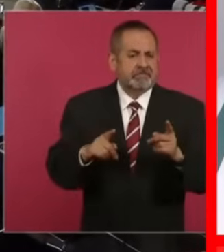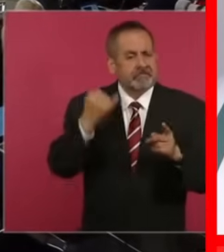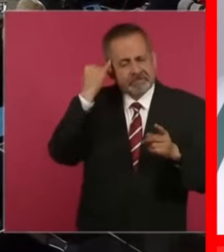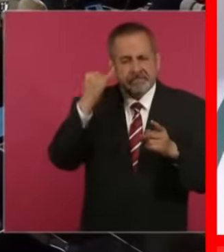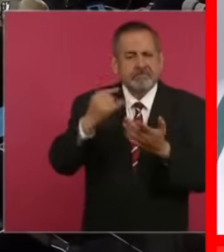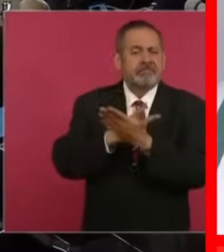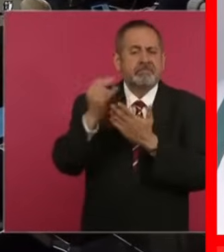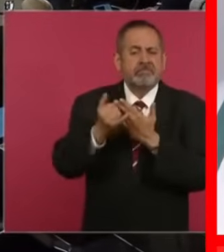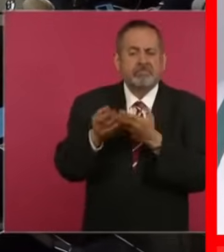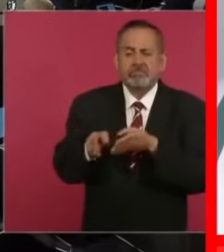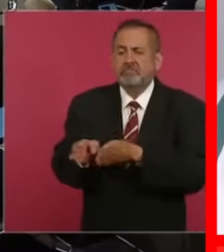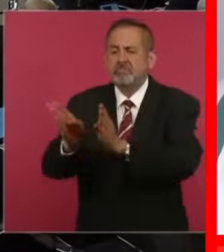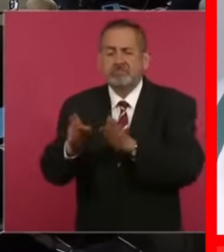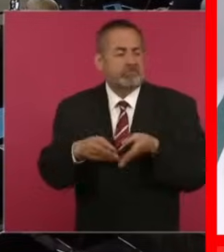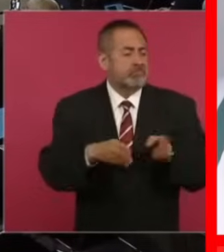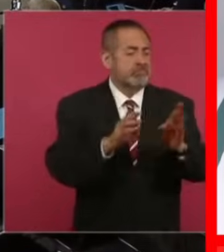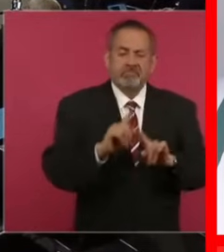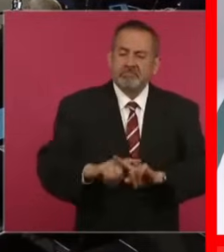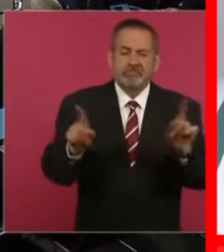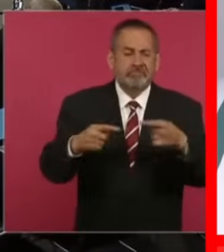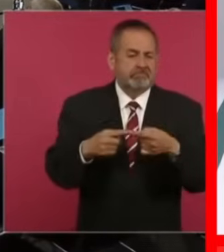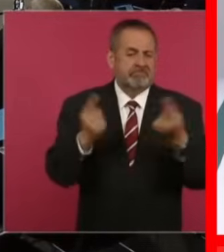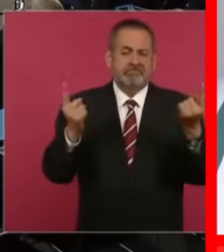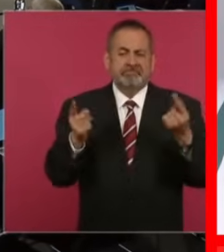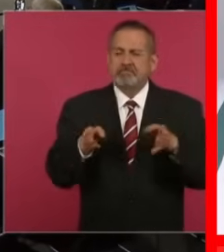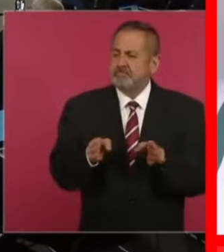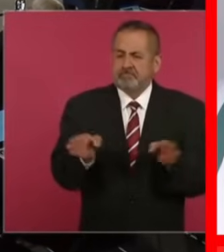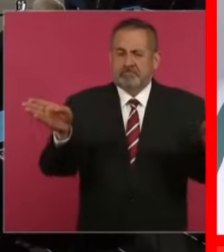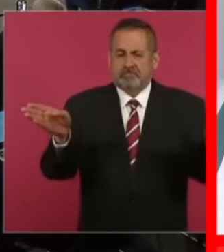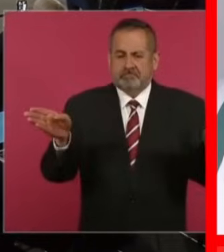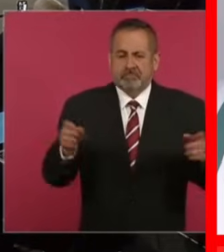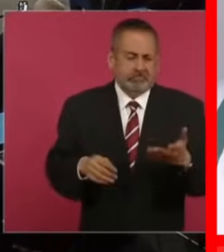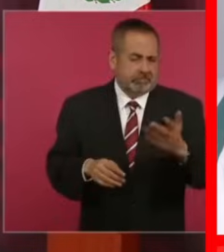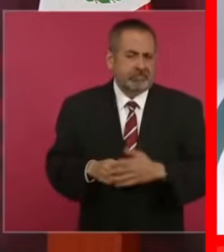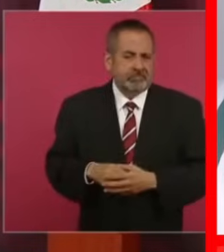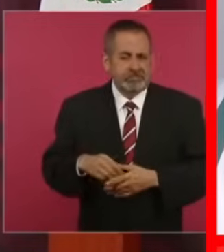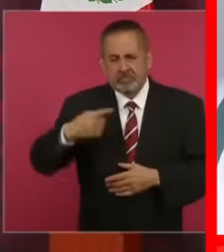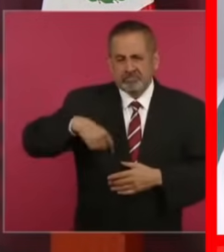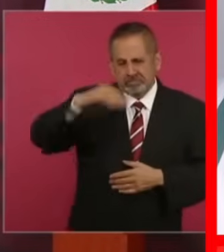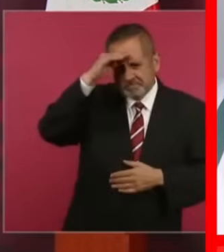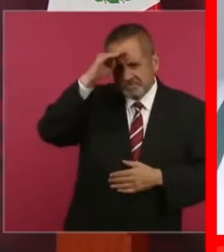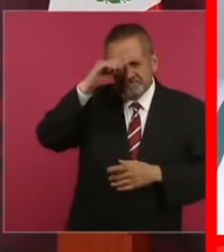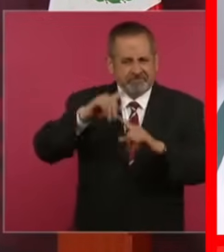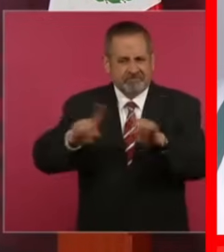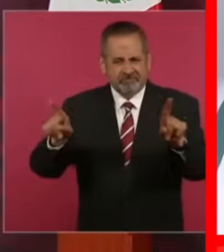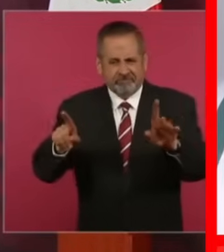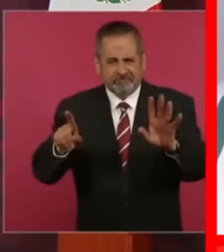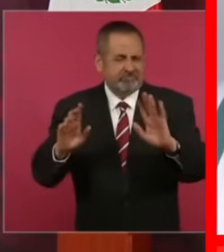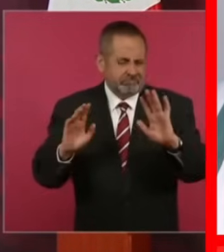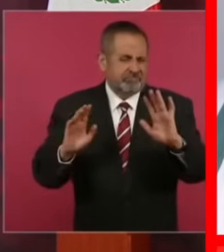nación distintos y contrapuestos formas de pensar